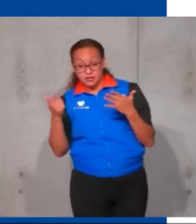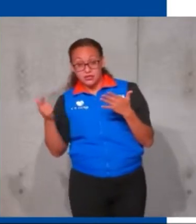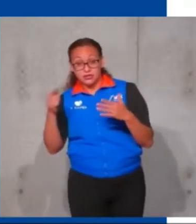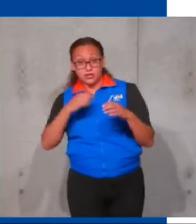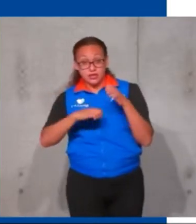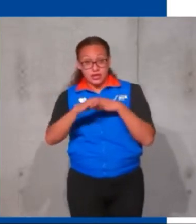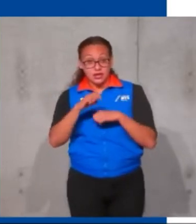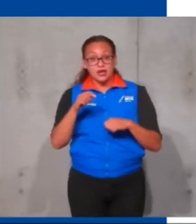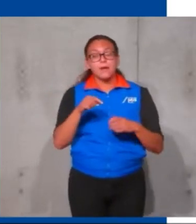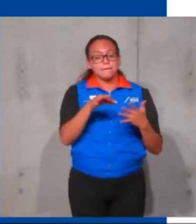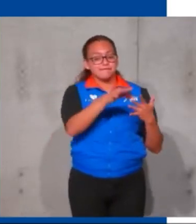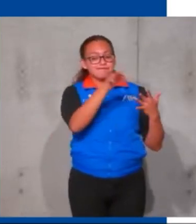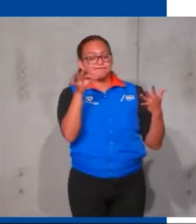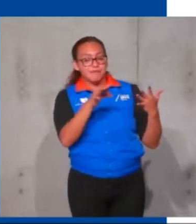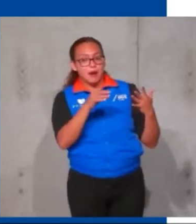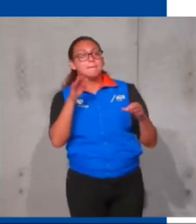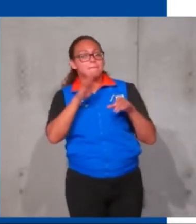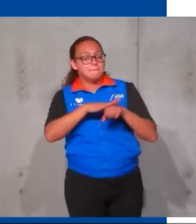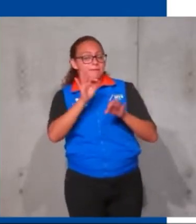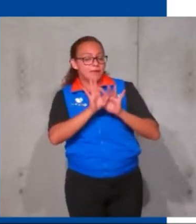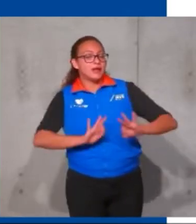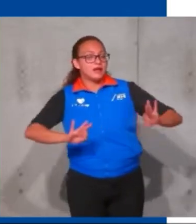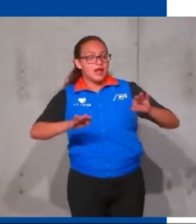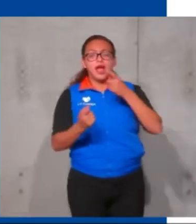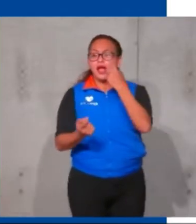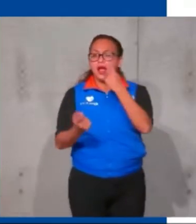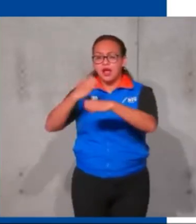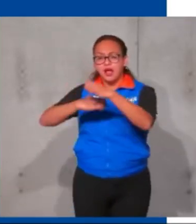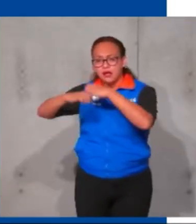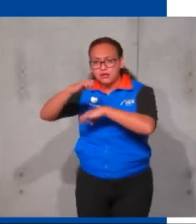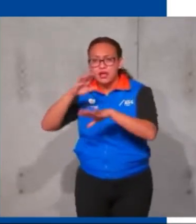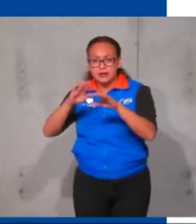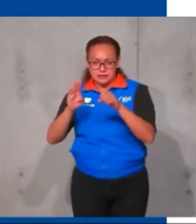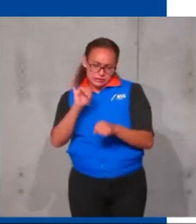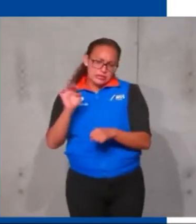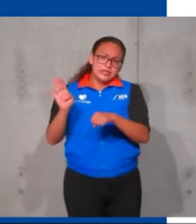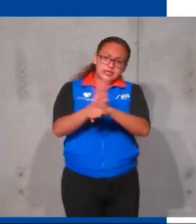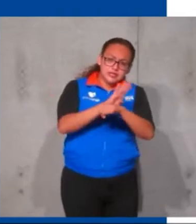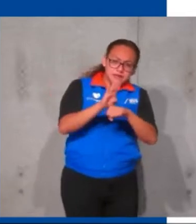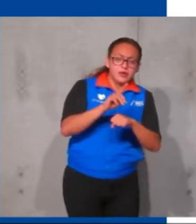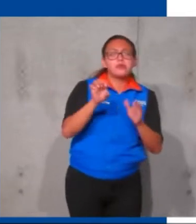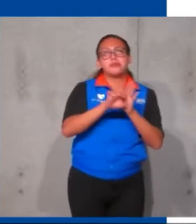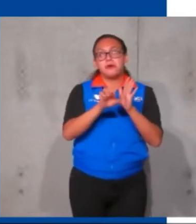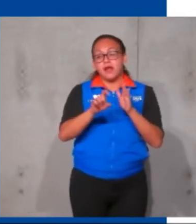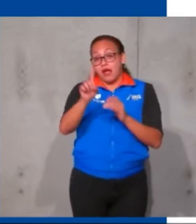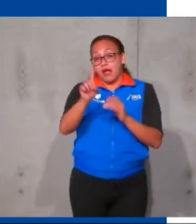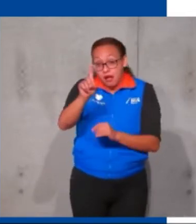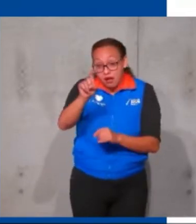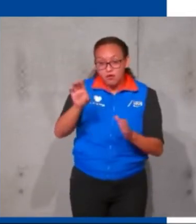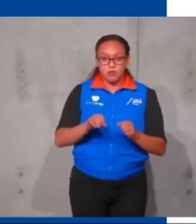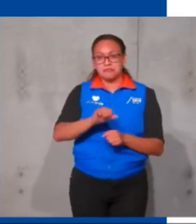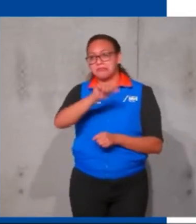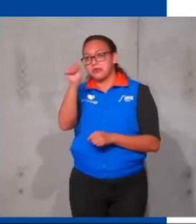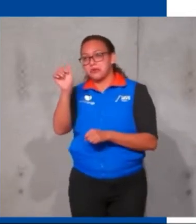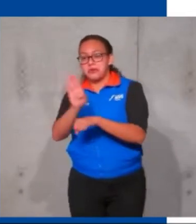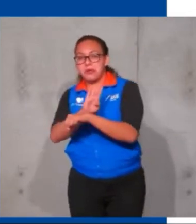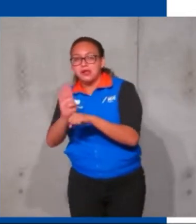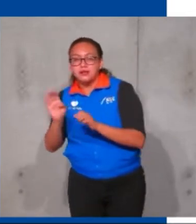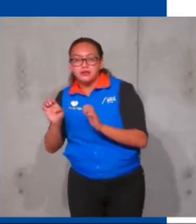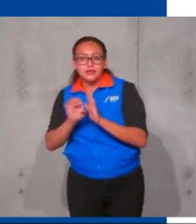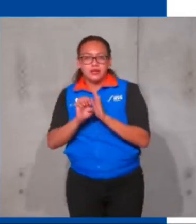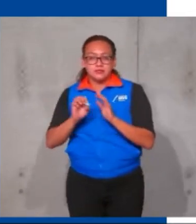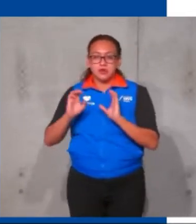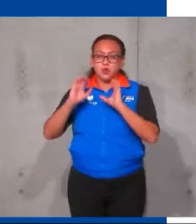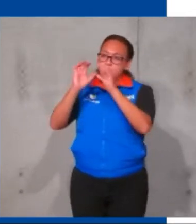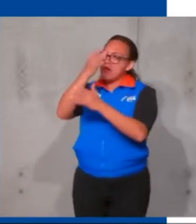cuáles de esos temas son relevantes o no. Hay sectores que tienen un impacto importante en el agua, hay otros que tienen